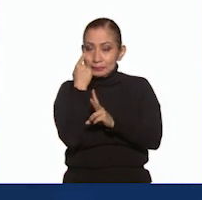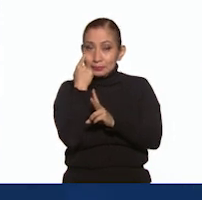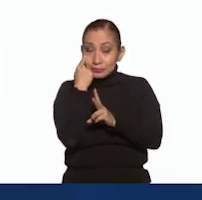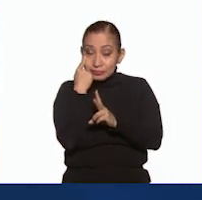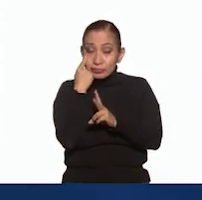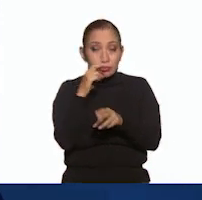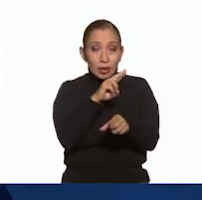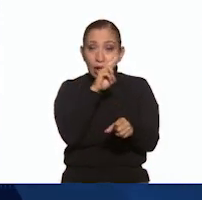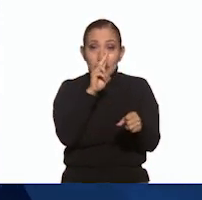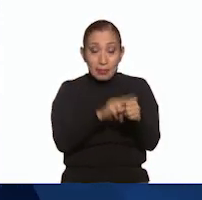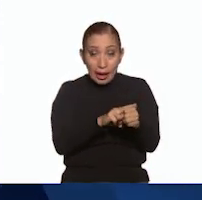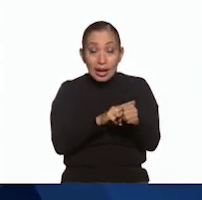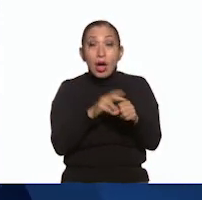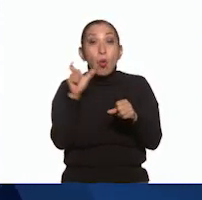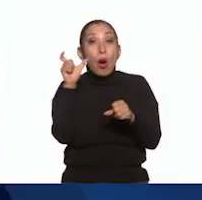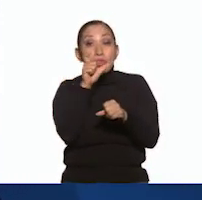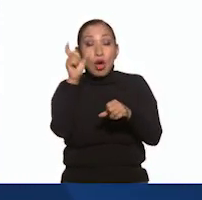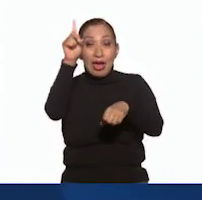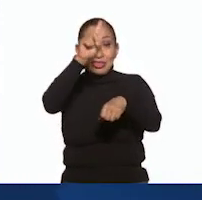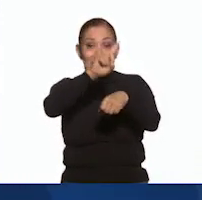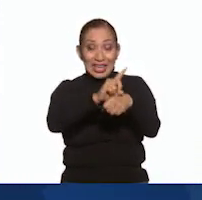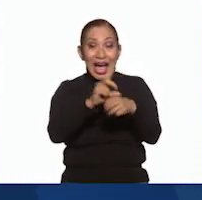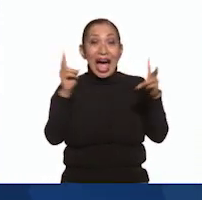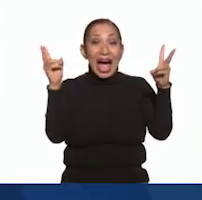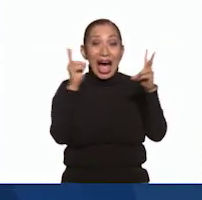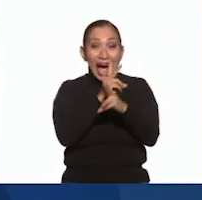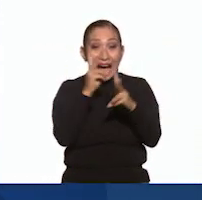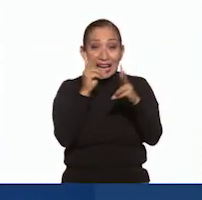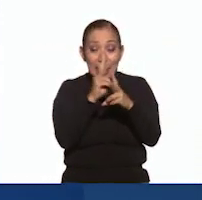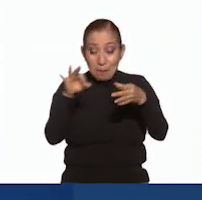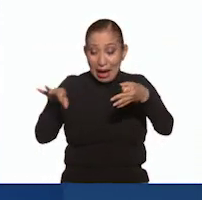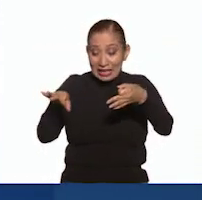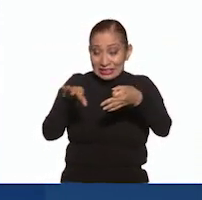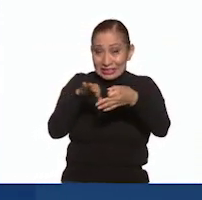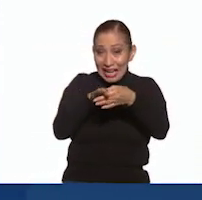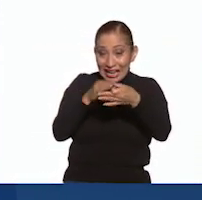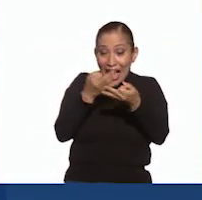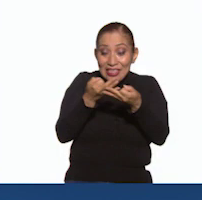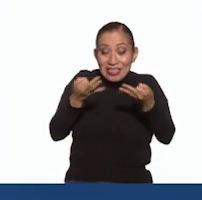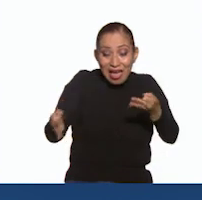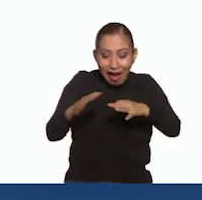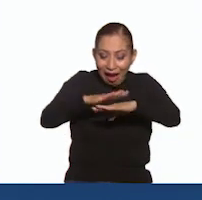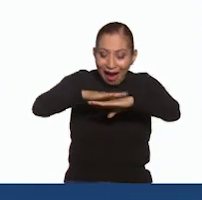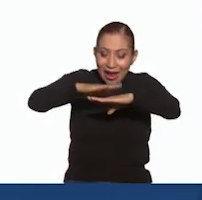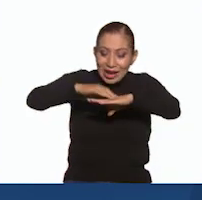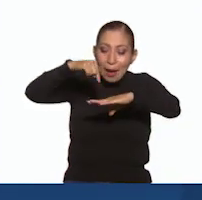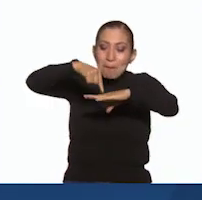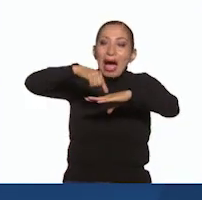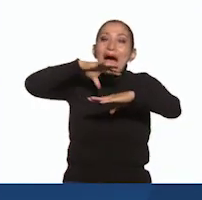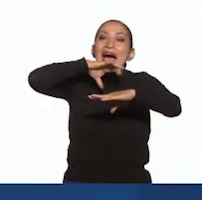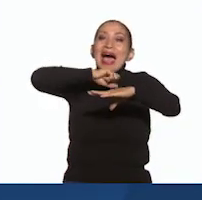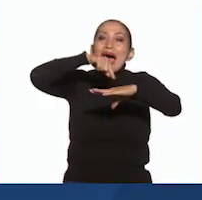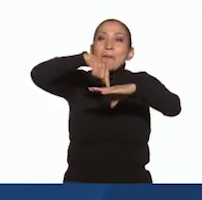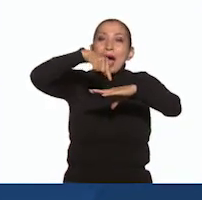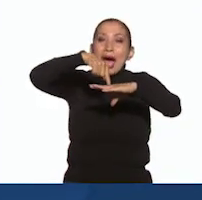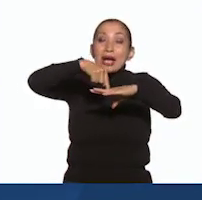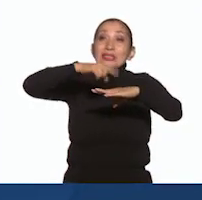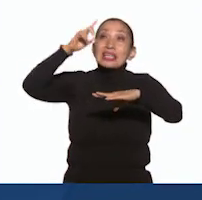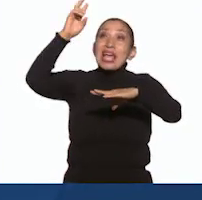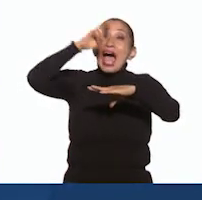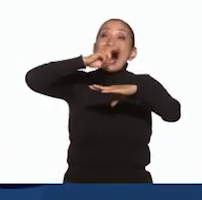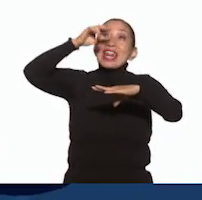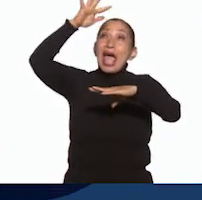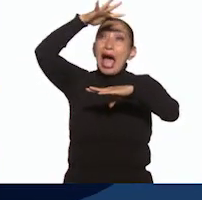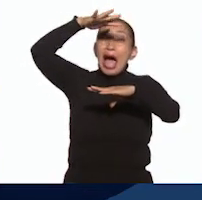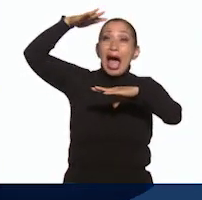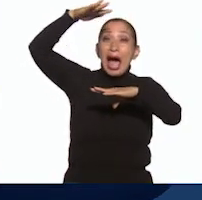lo normal es que durante el día el aire más cercano a la superficie terrestre sea el más caliente y el más